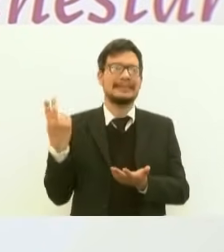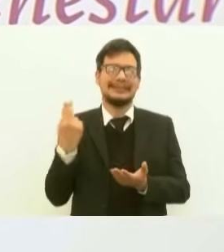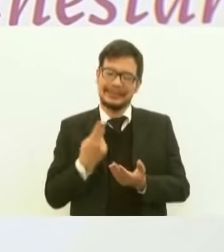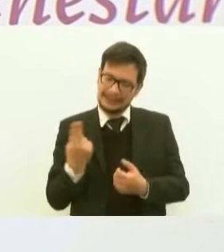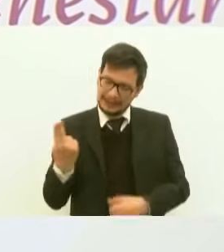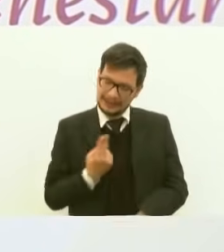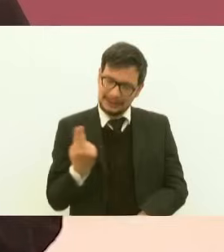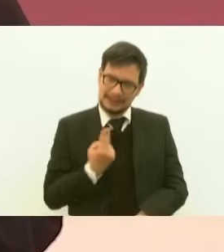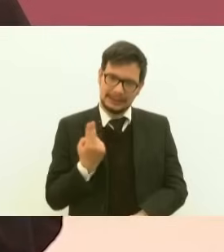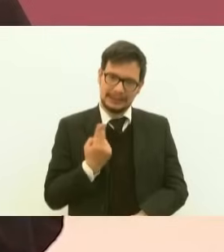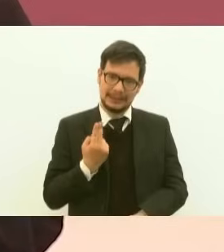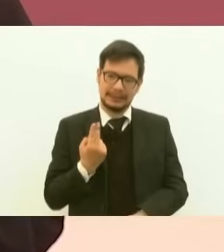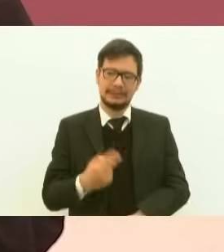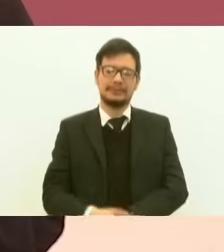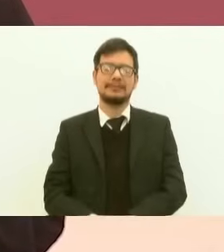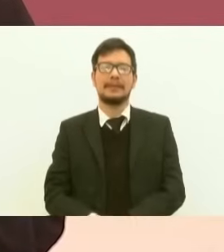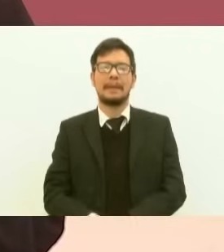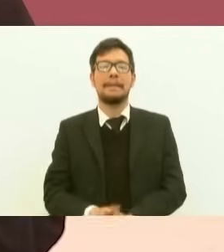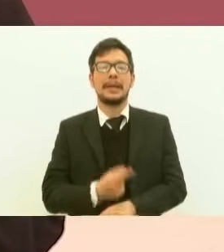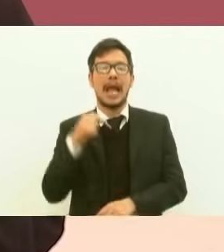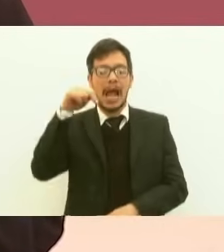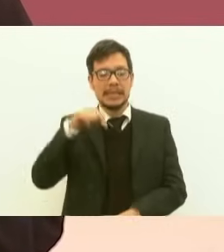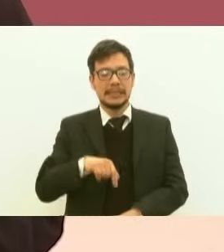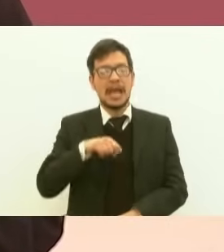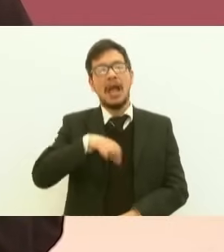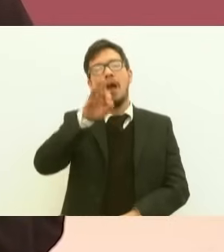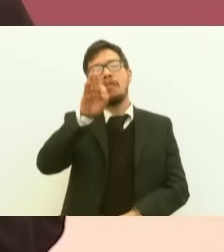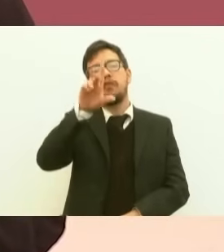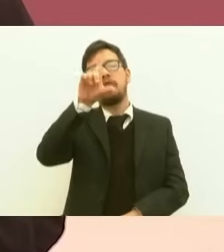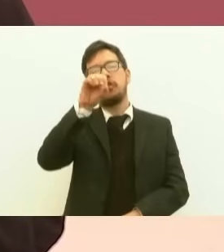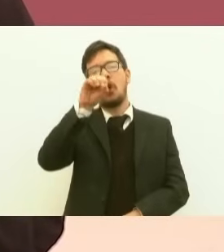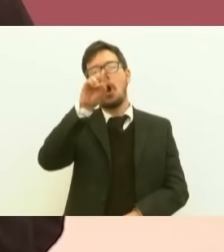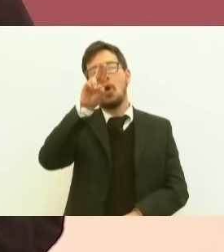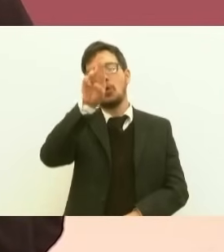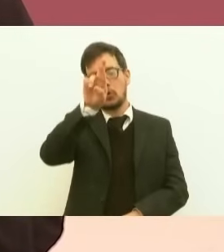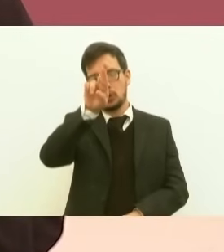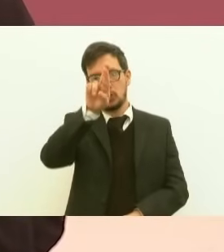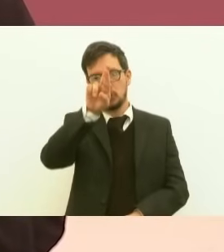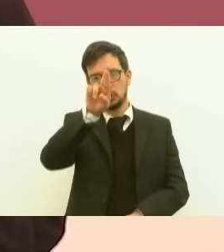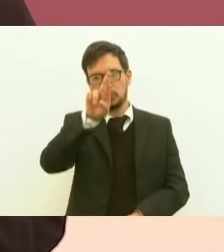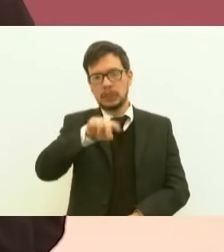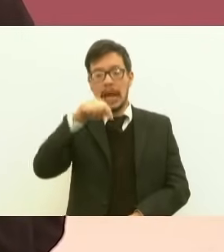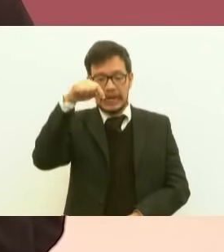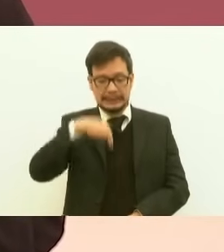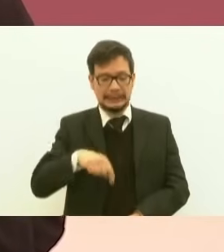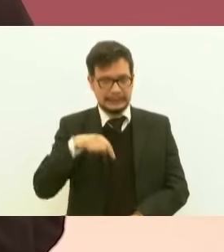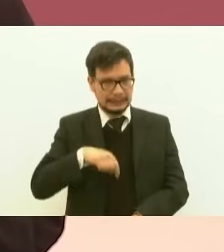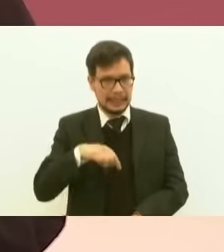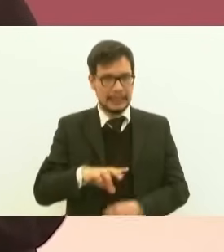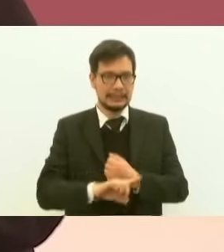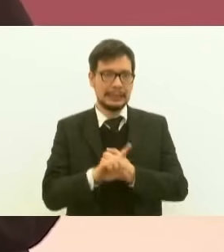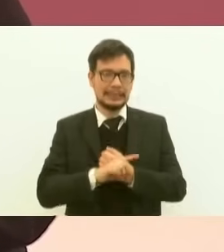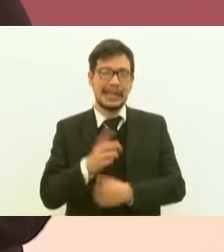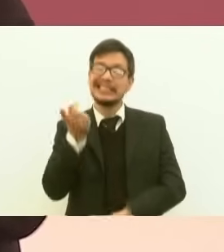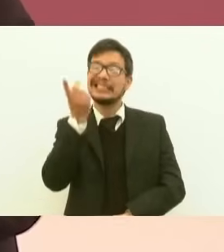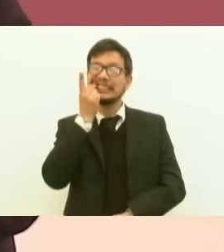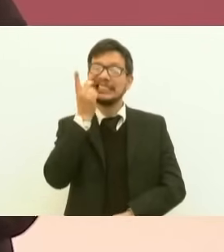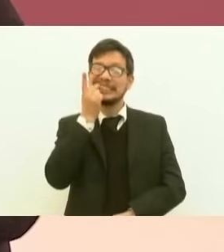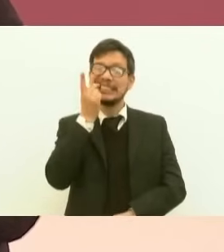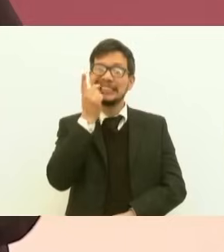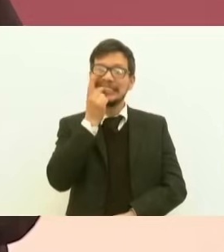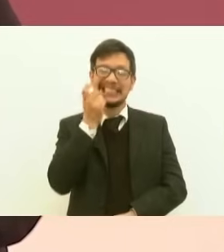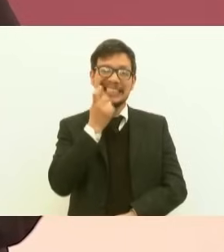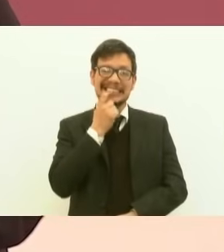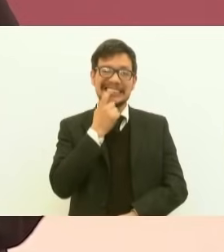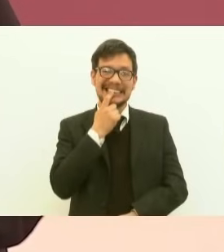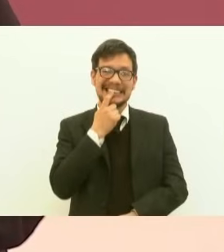por el flúor, que es otra sustancia que afecta la dentadura. Y